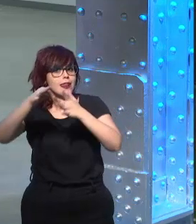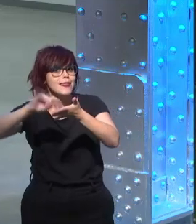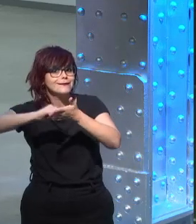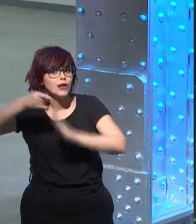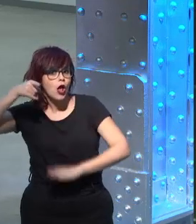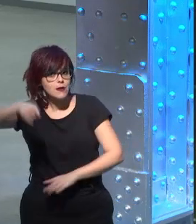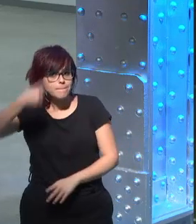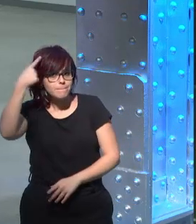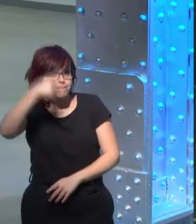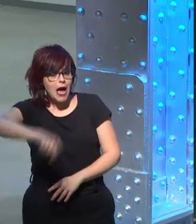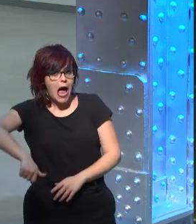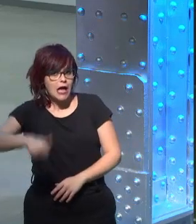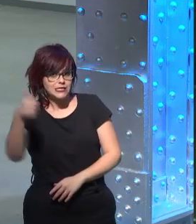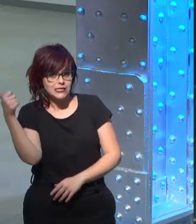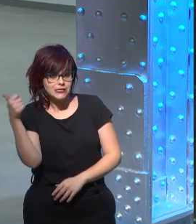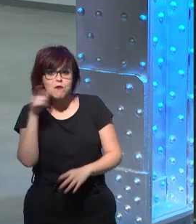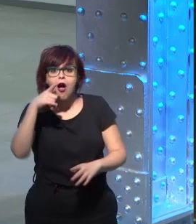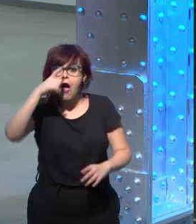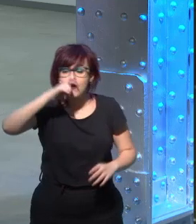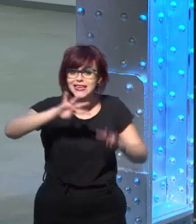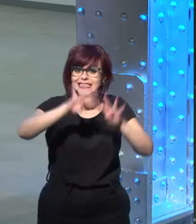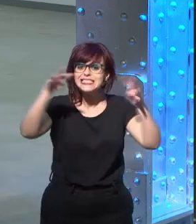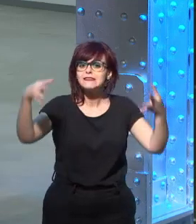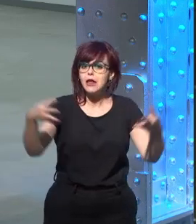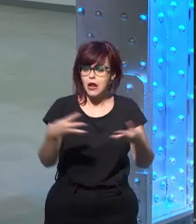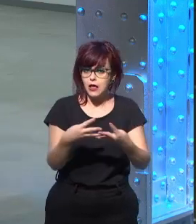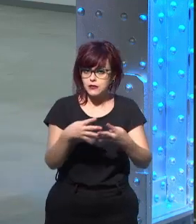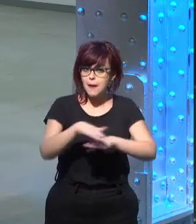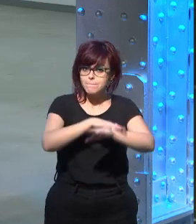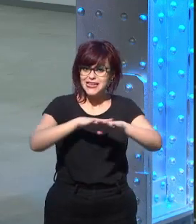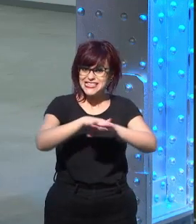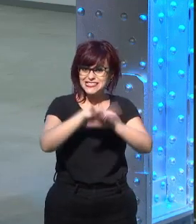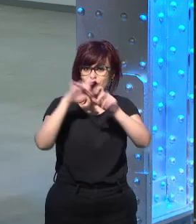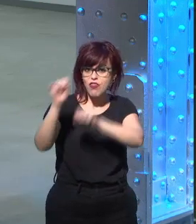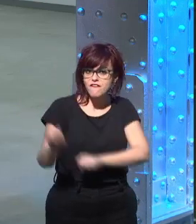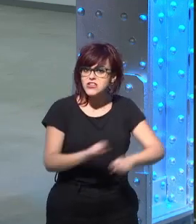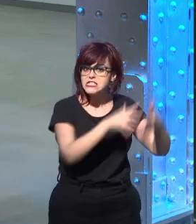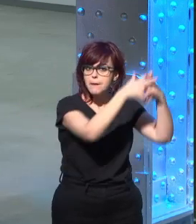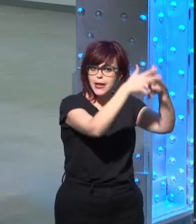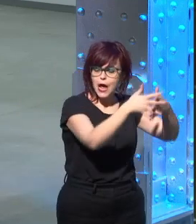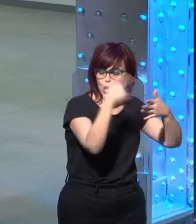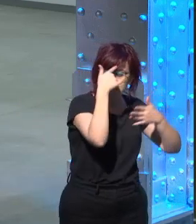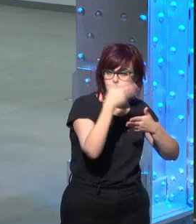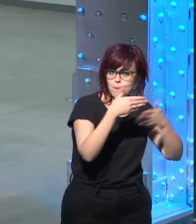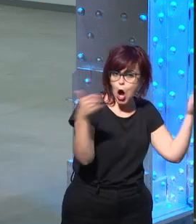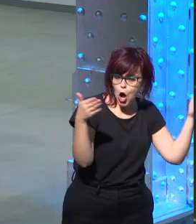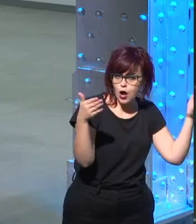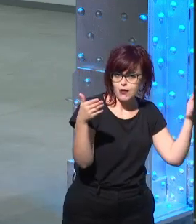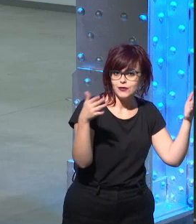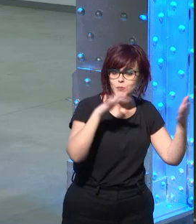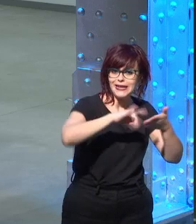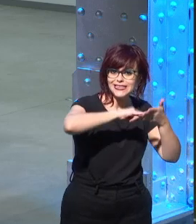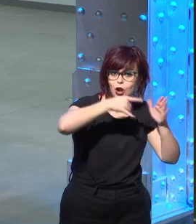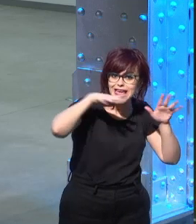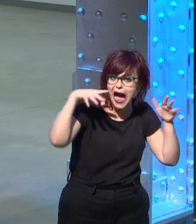nos olvidemos que Internet lo inventa el Ministerio de Defensa americano. Hoy la tecnología